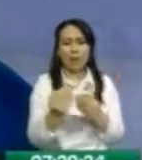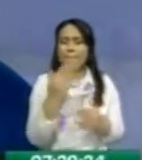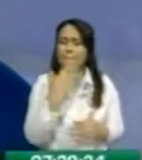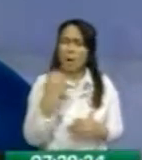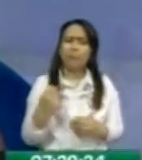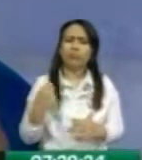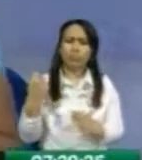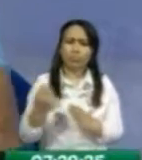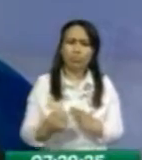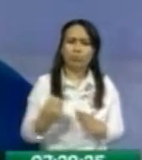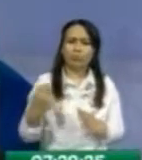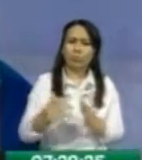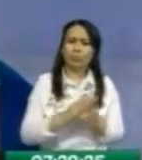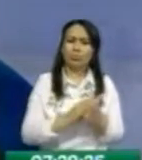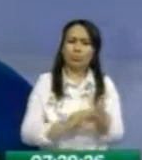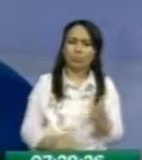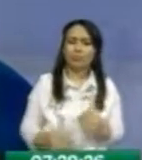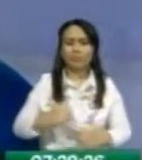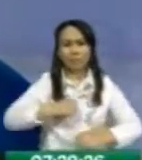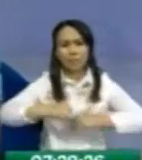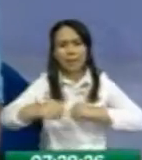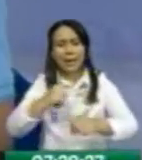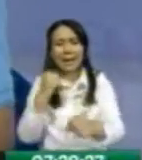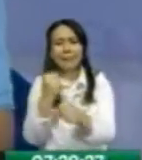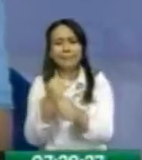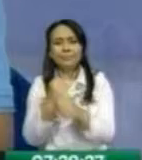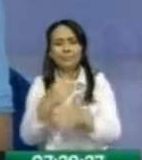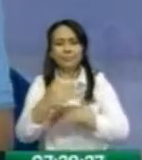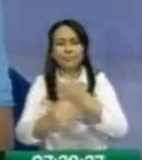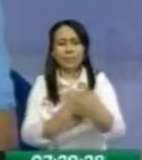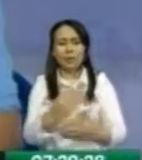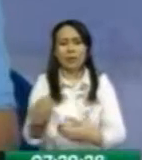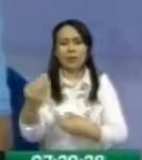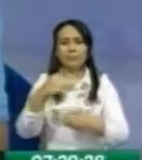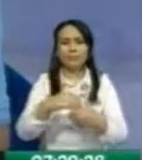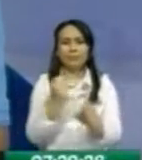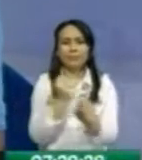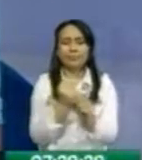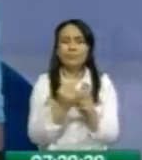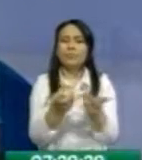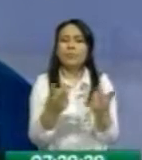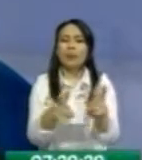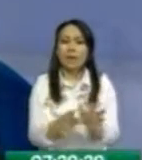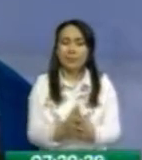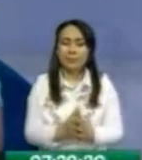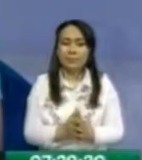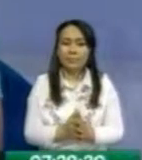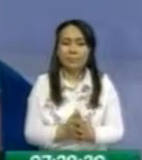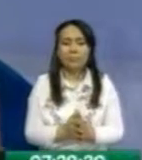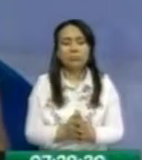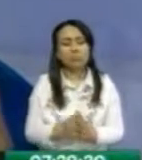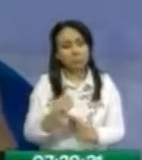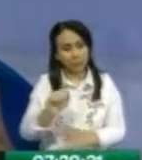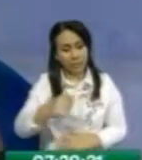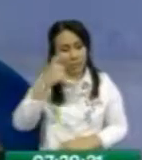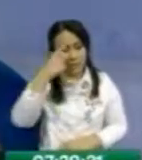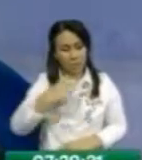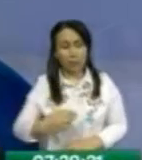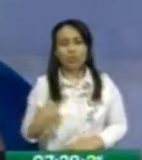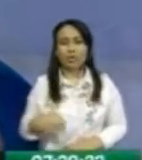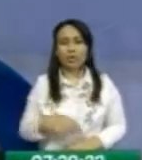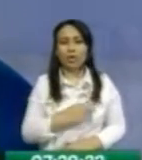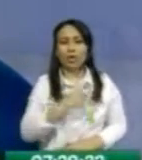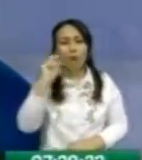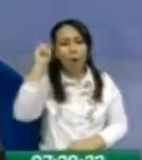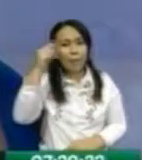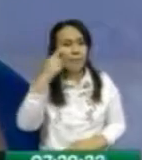condiciones para que el joven pueda emprender y generar sus procesos de autoempleo, sino también que es la posibilidad de que nosotros como gobierno